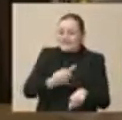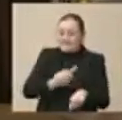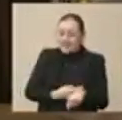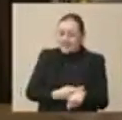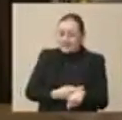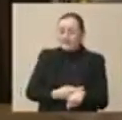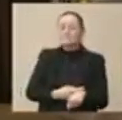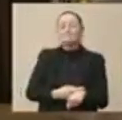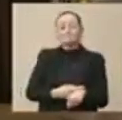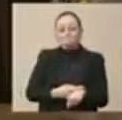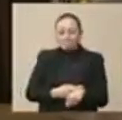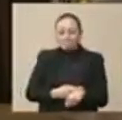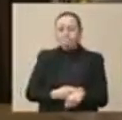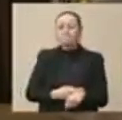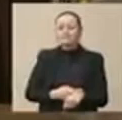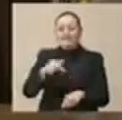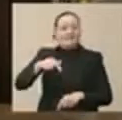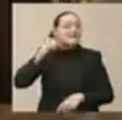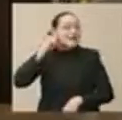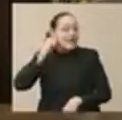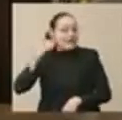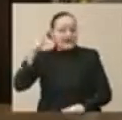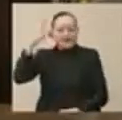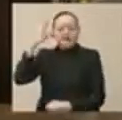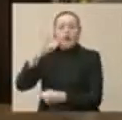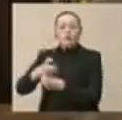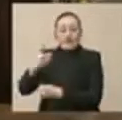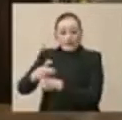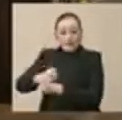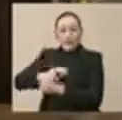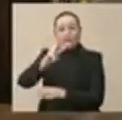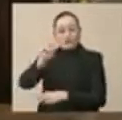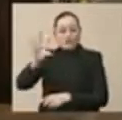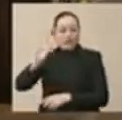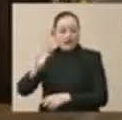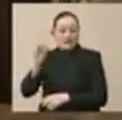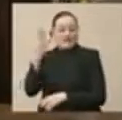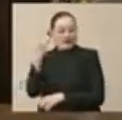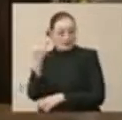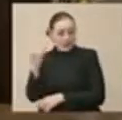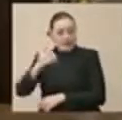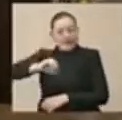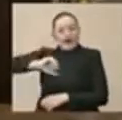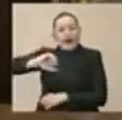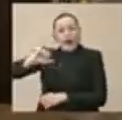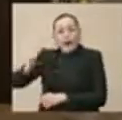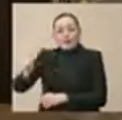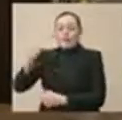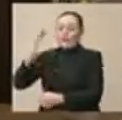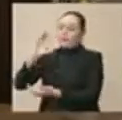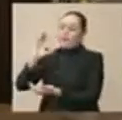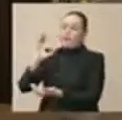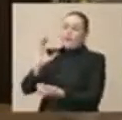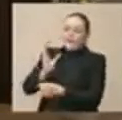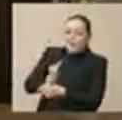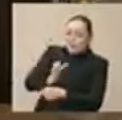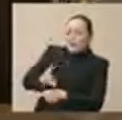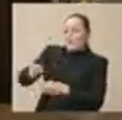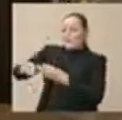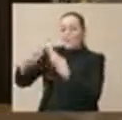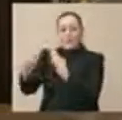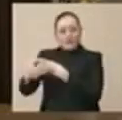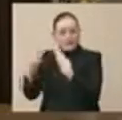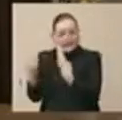activos por cada 100.000 habitantes la paz ocupa el segundo lugar con 249 y le siguen comondú y